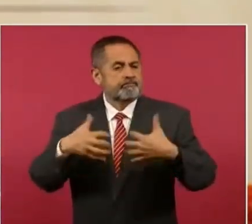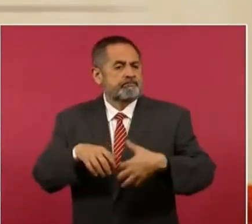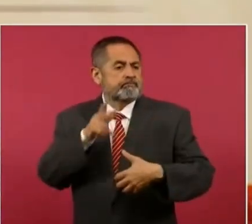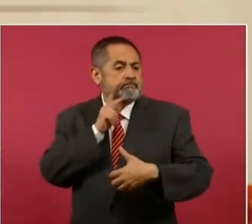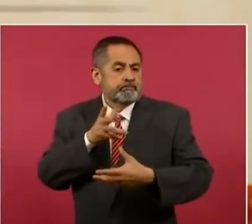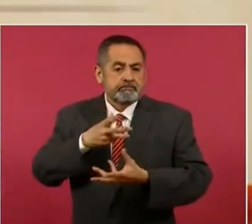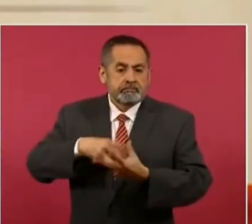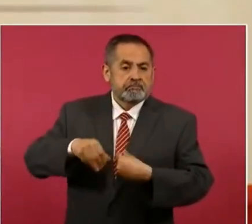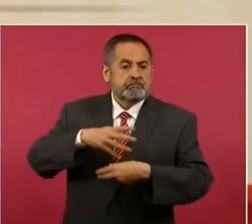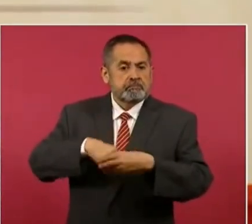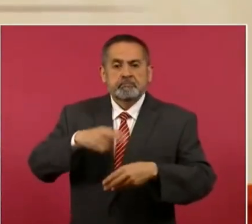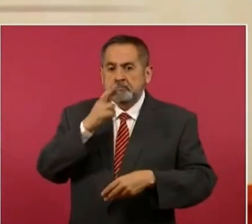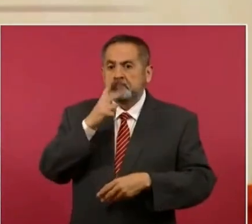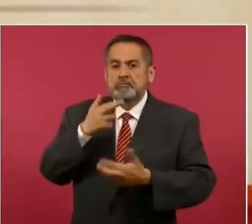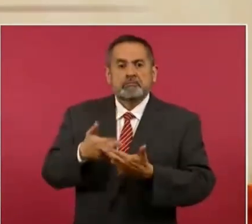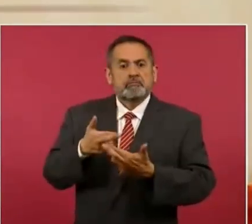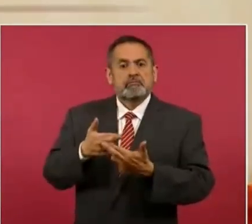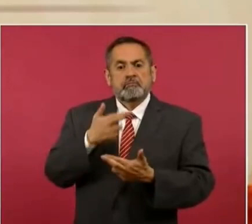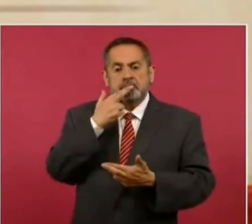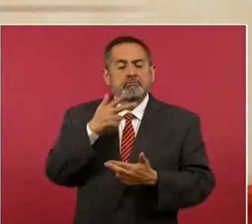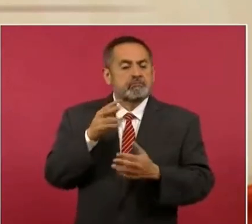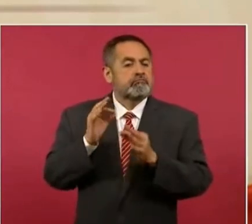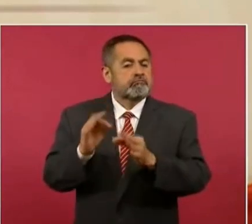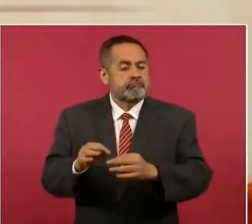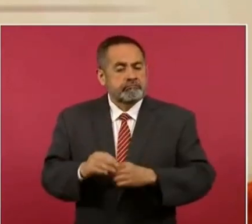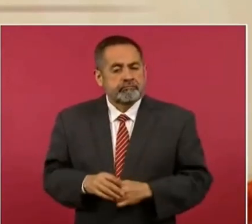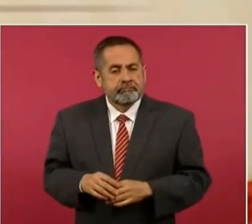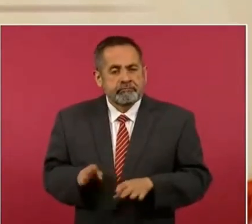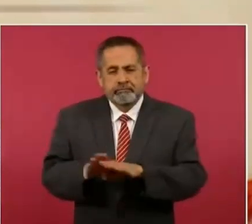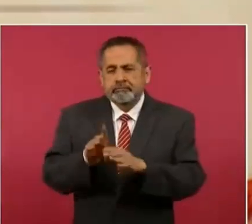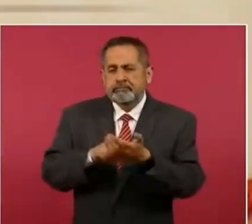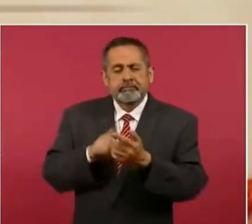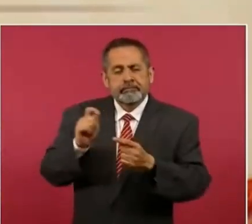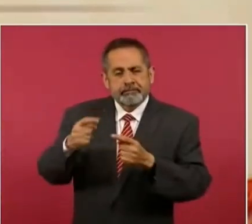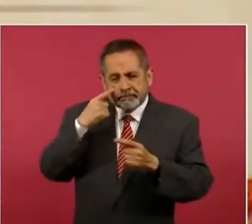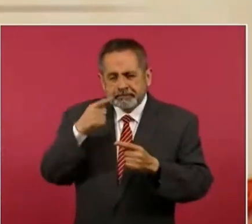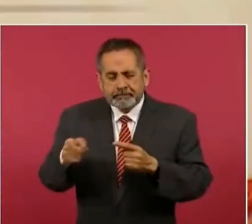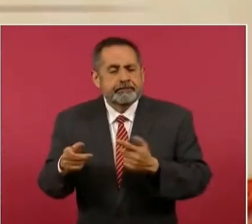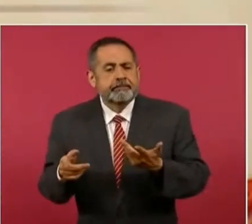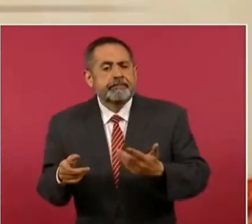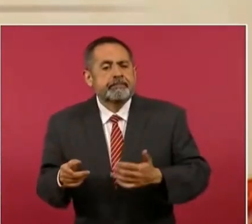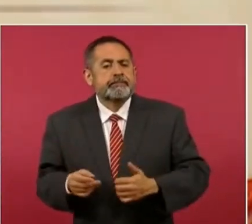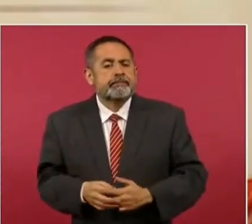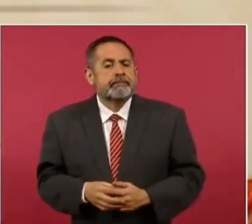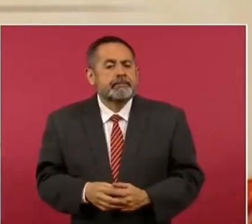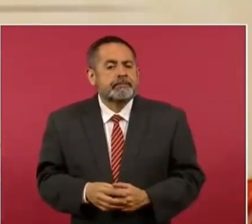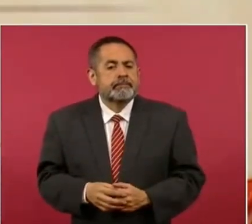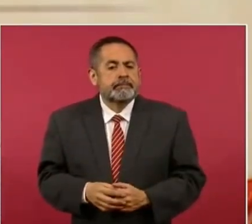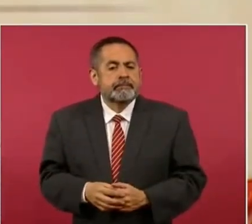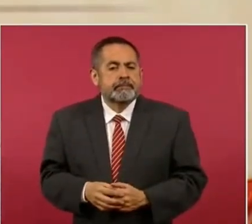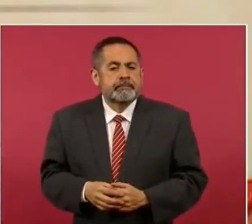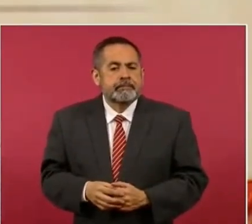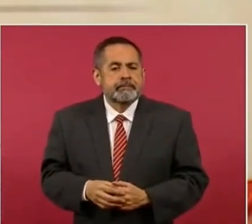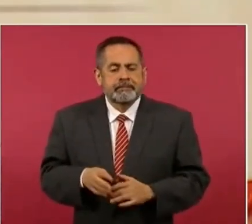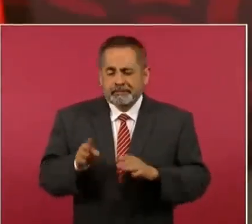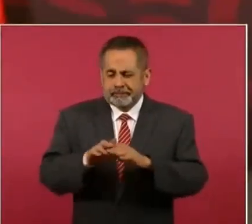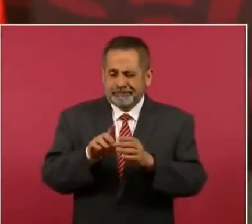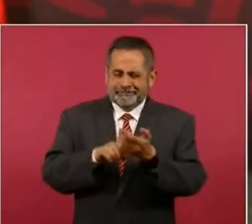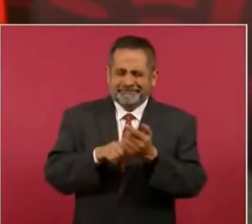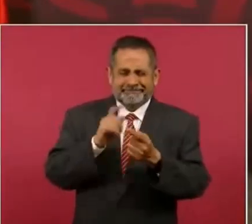y la gráfica de la caída, la declinación